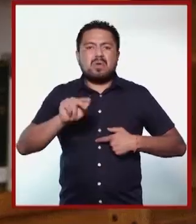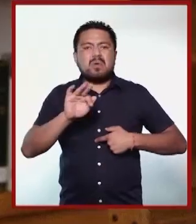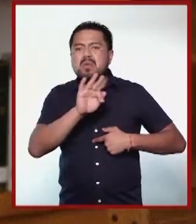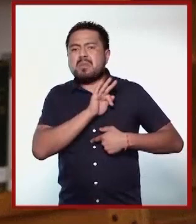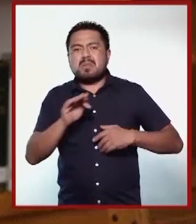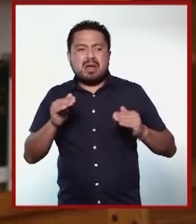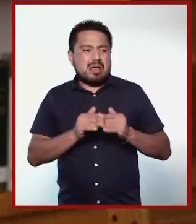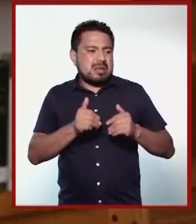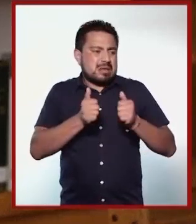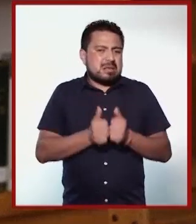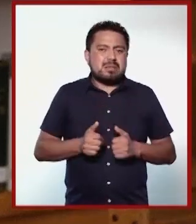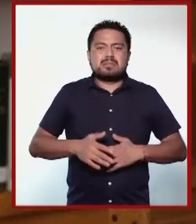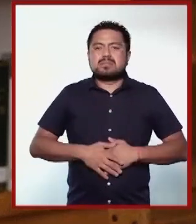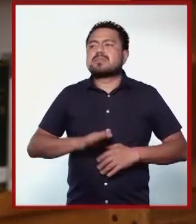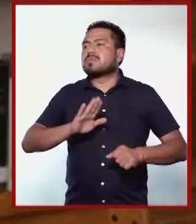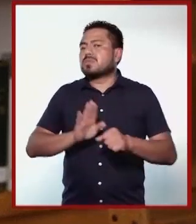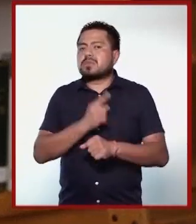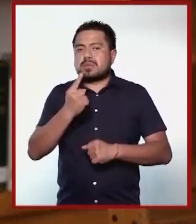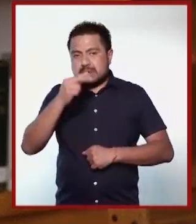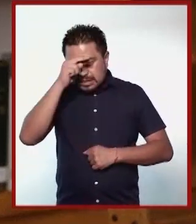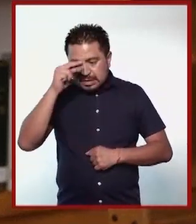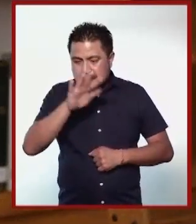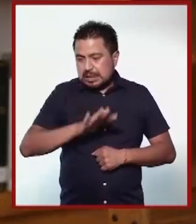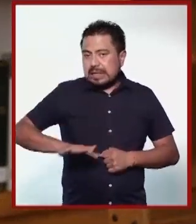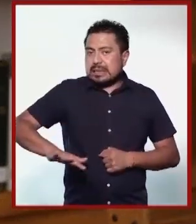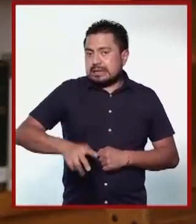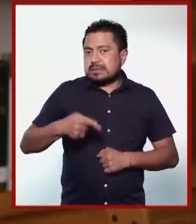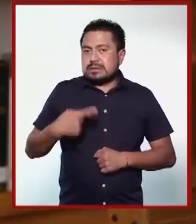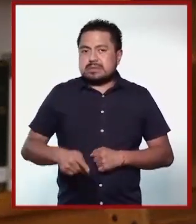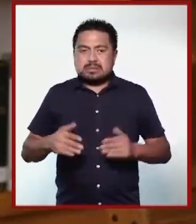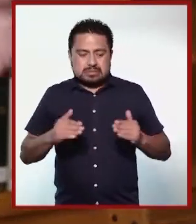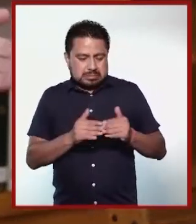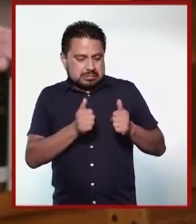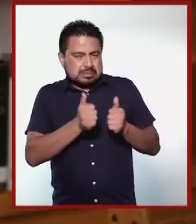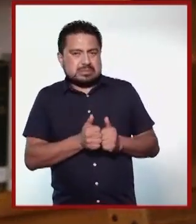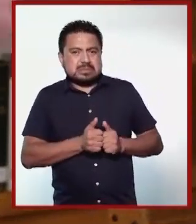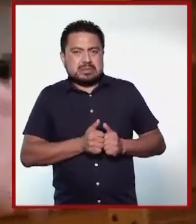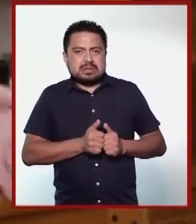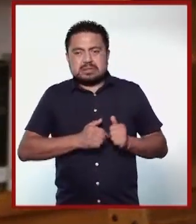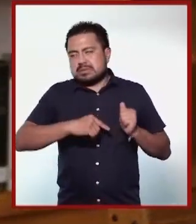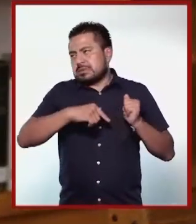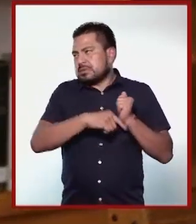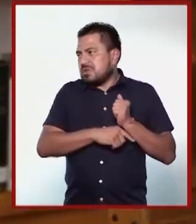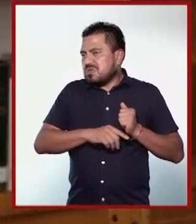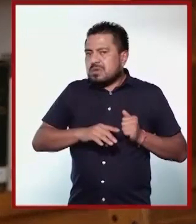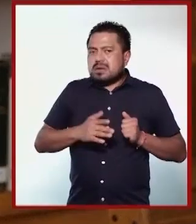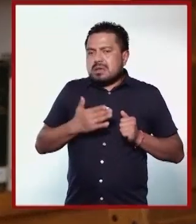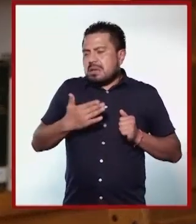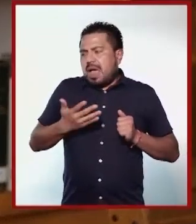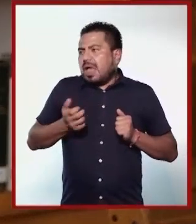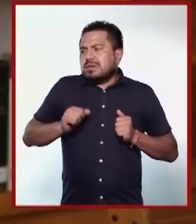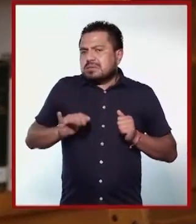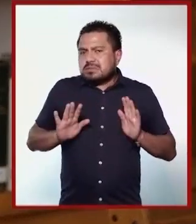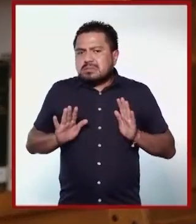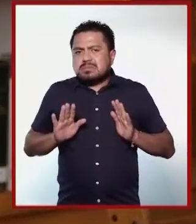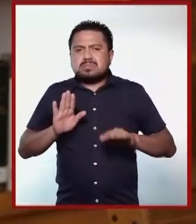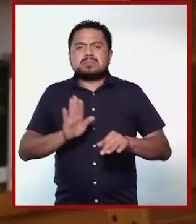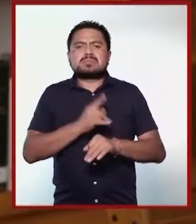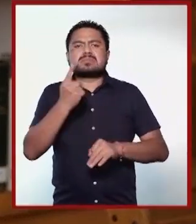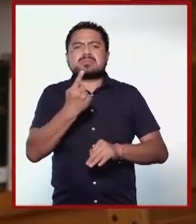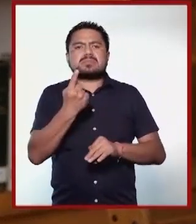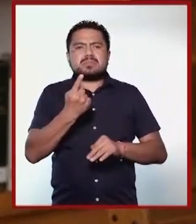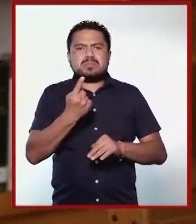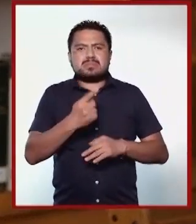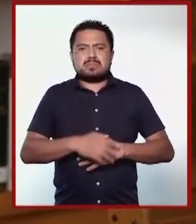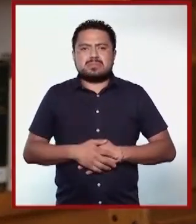estar en casa, porque en México el aislamiento es discrecional y creo que está bien que así sea, porque